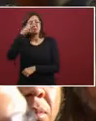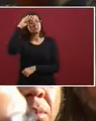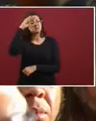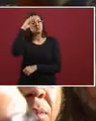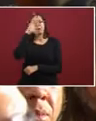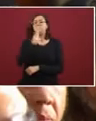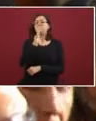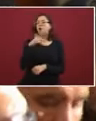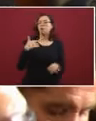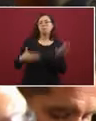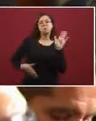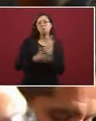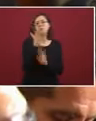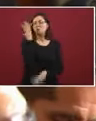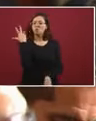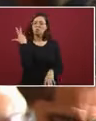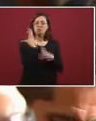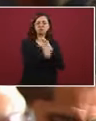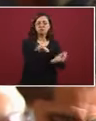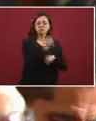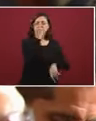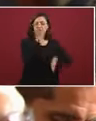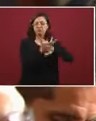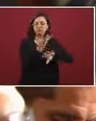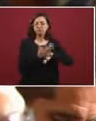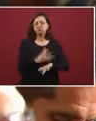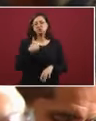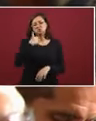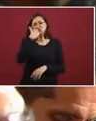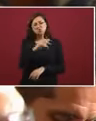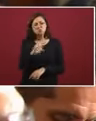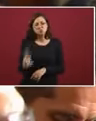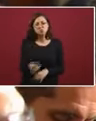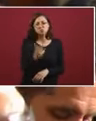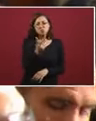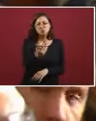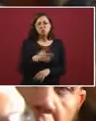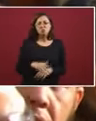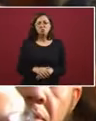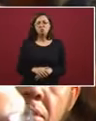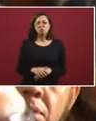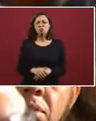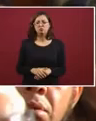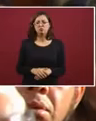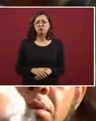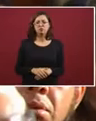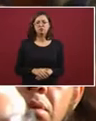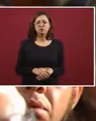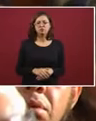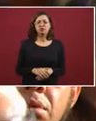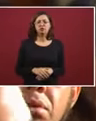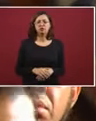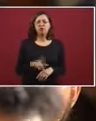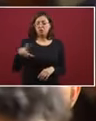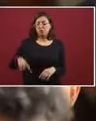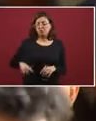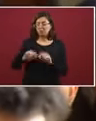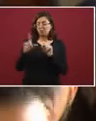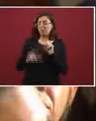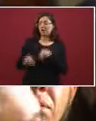en éxodo hacia Estados Unidos. Yo les quiero preguntar, ¿qué les dicen, a qué mensaje envía el gobierno de